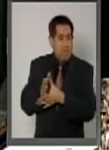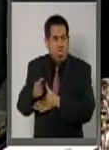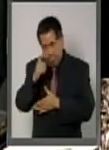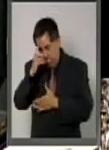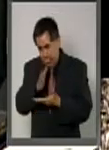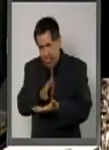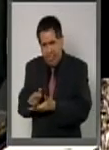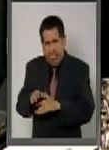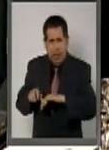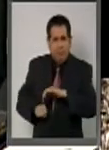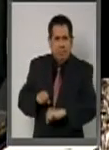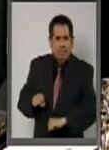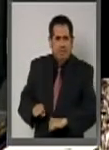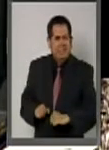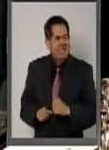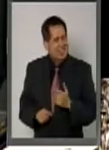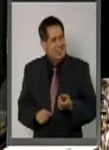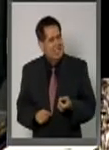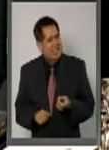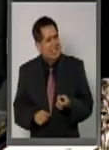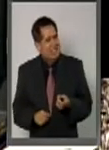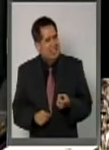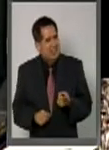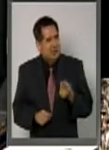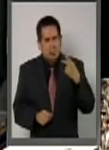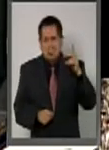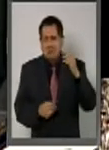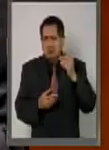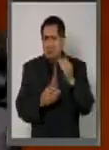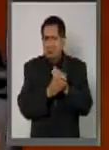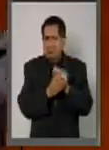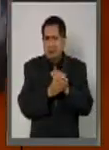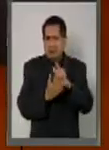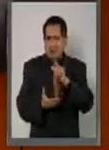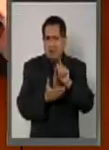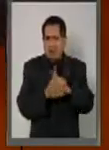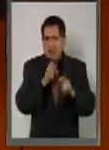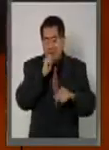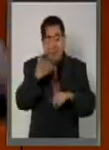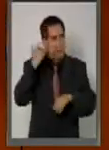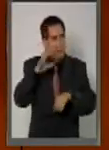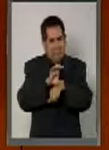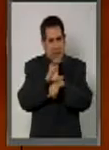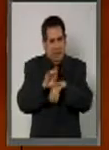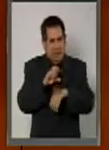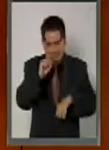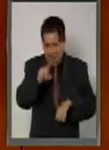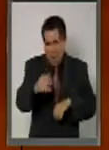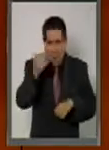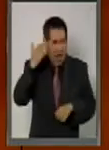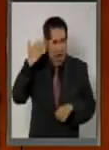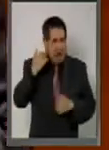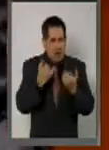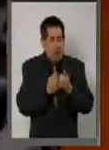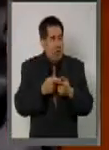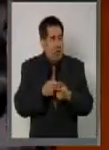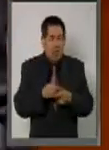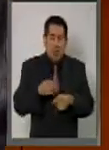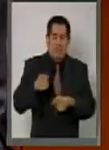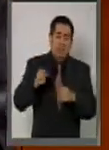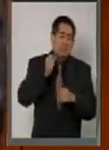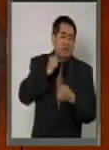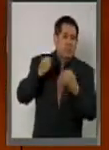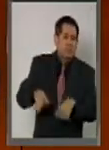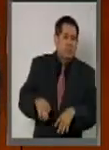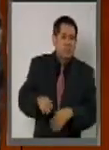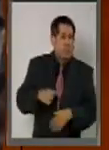inventaron en una ley salinista que también se hizo para pasar por encima del Senado, y